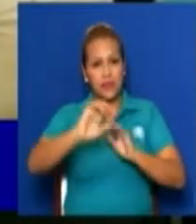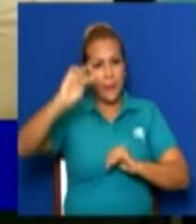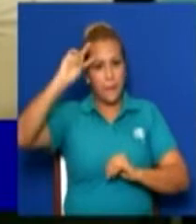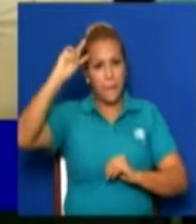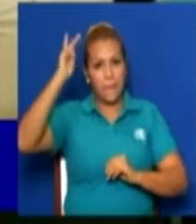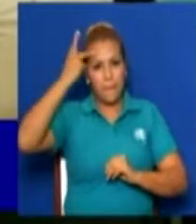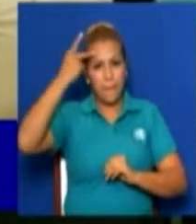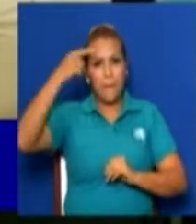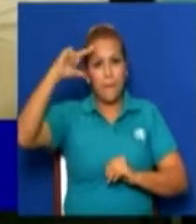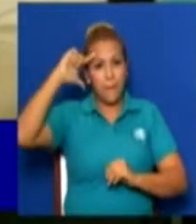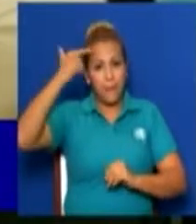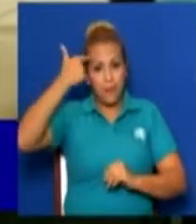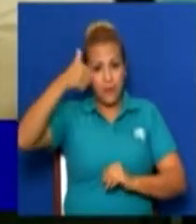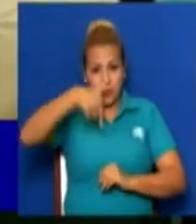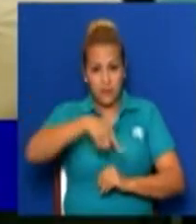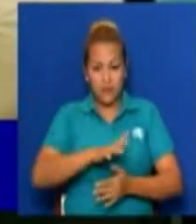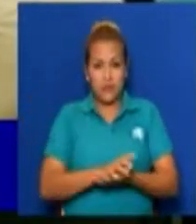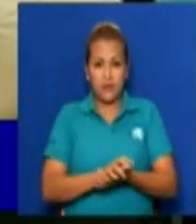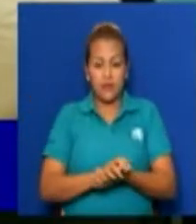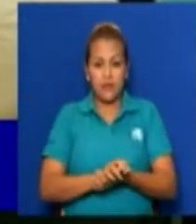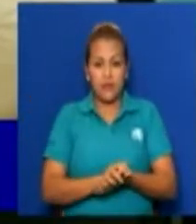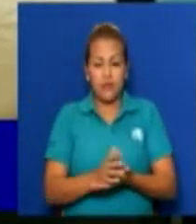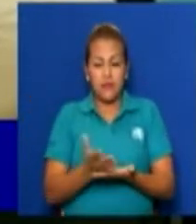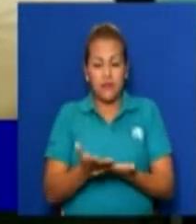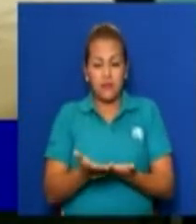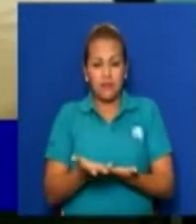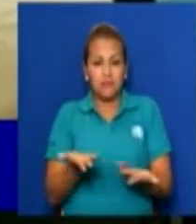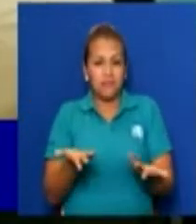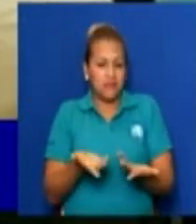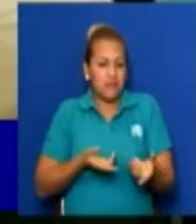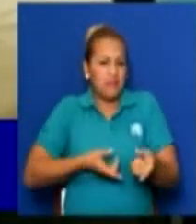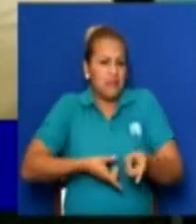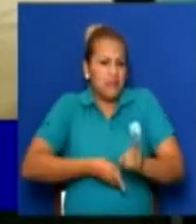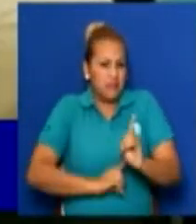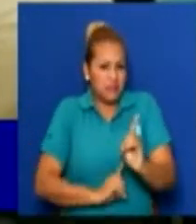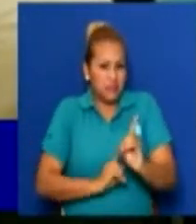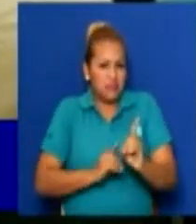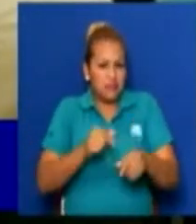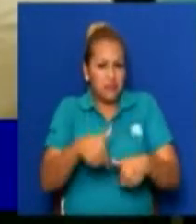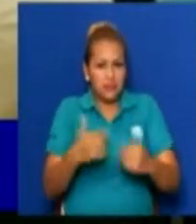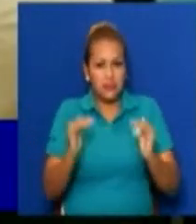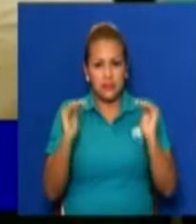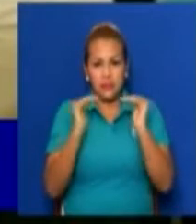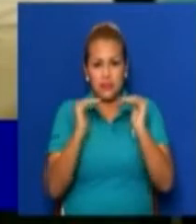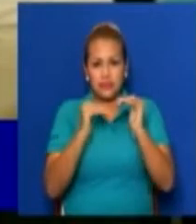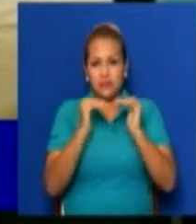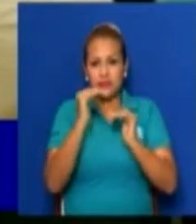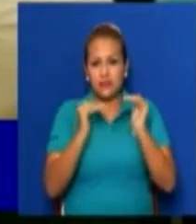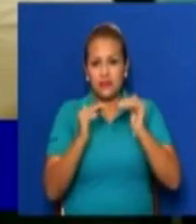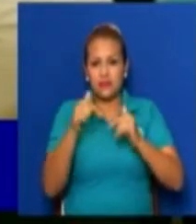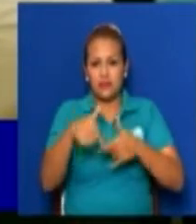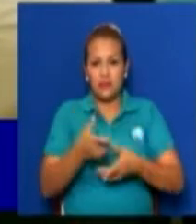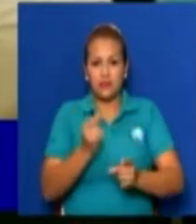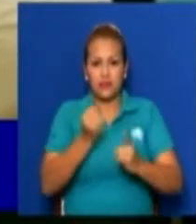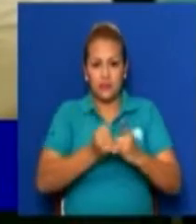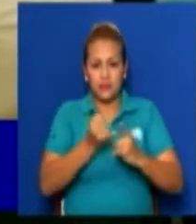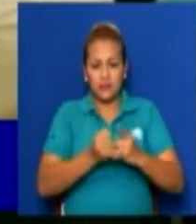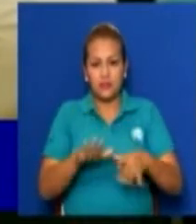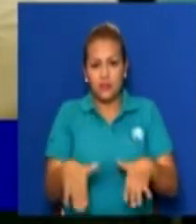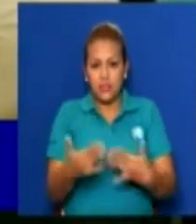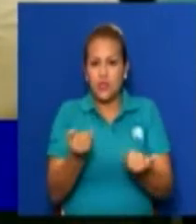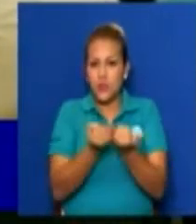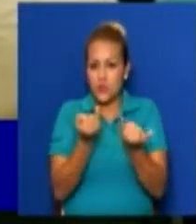Política de la República alrededor de la igualdad y de la equidad de género, que son